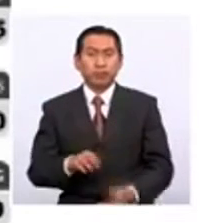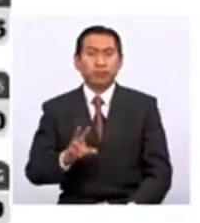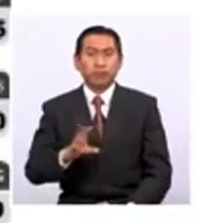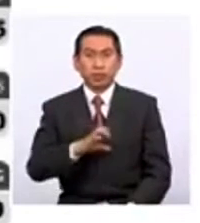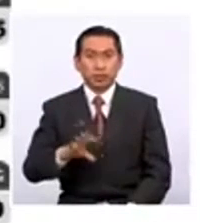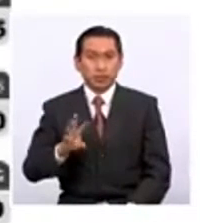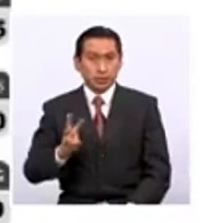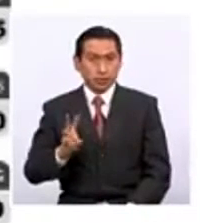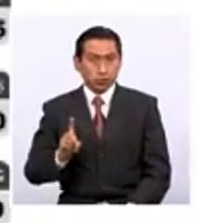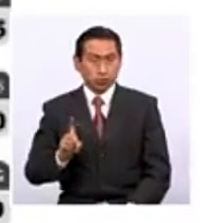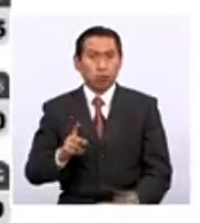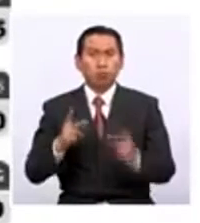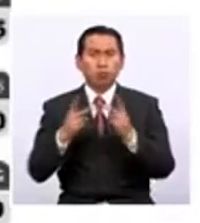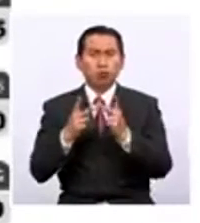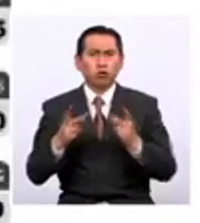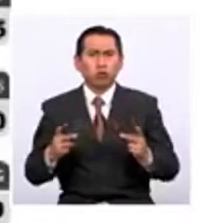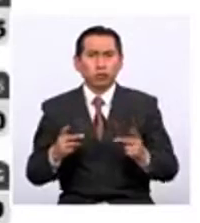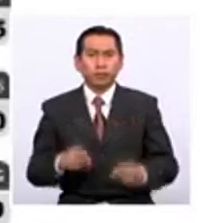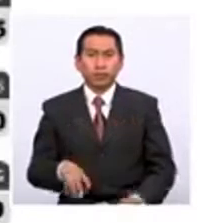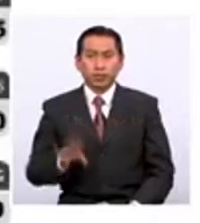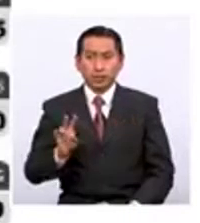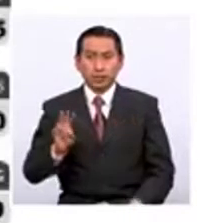2.361. Potosí,